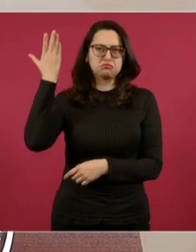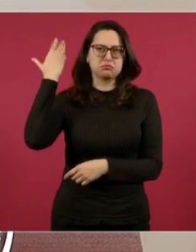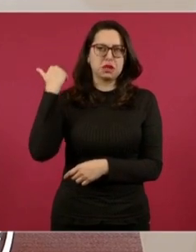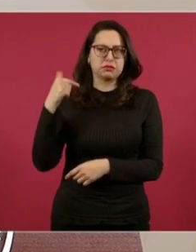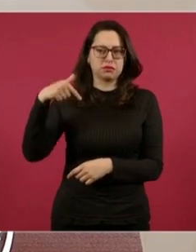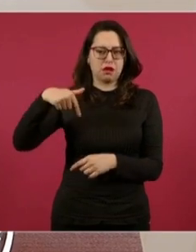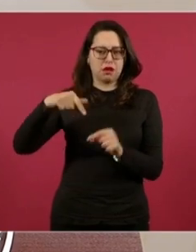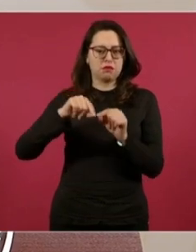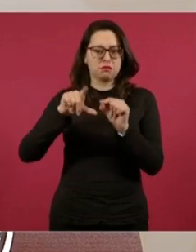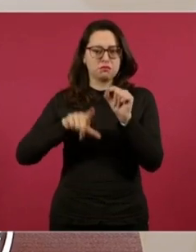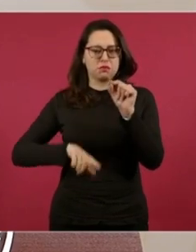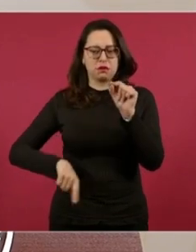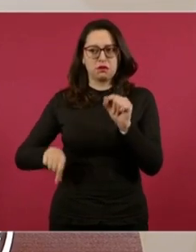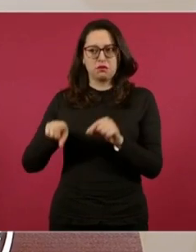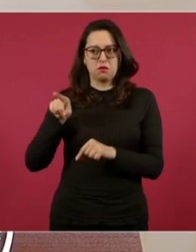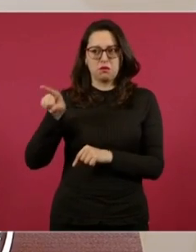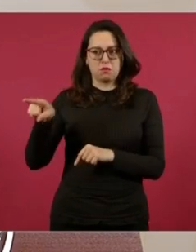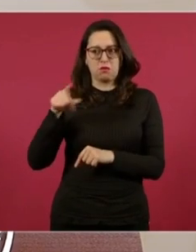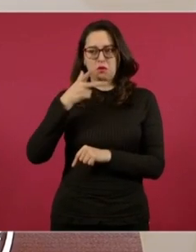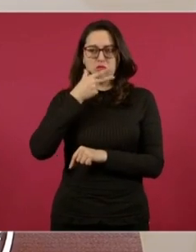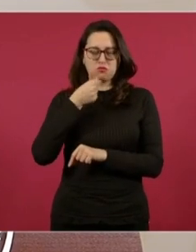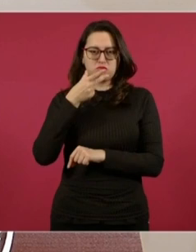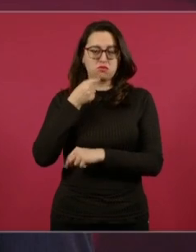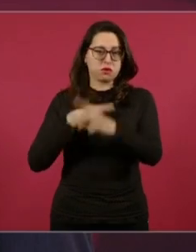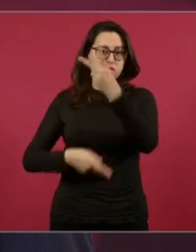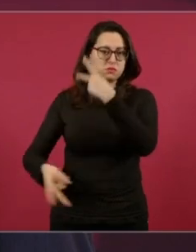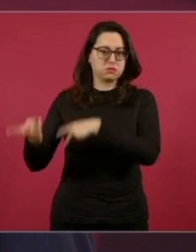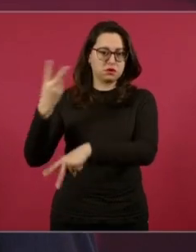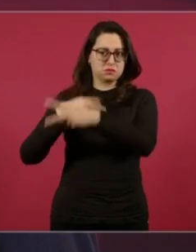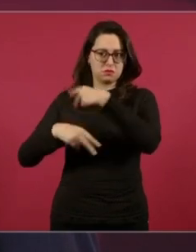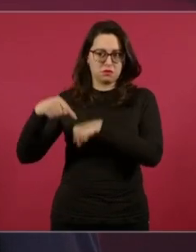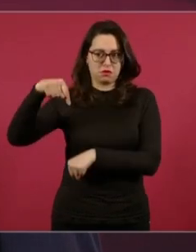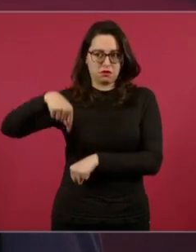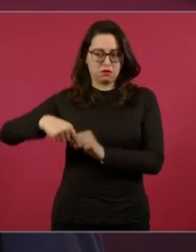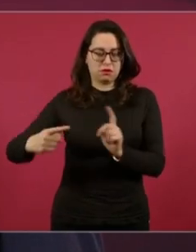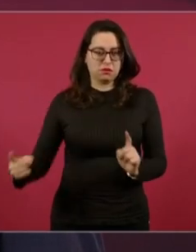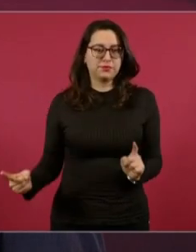en México, nos encontramos en el país